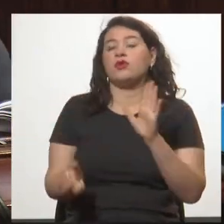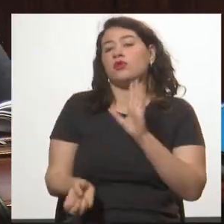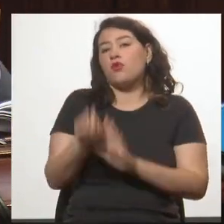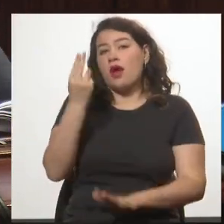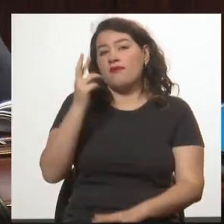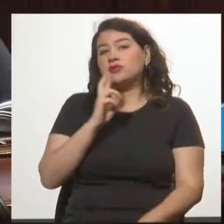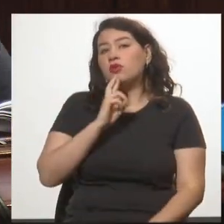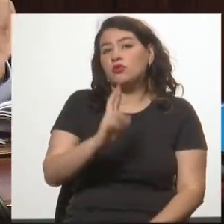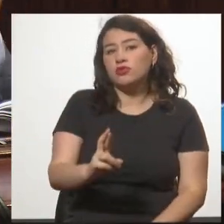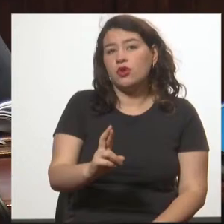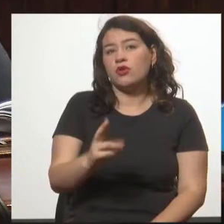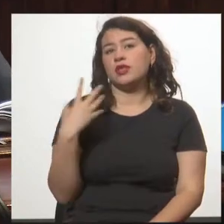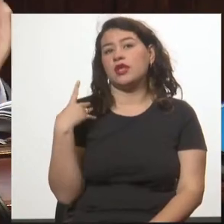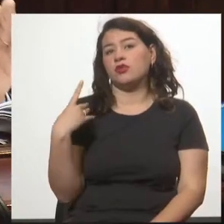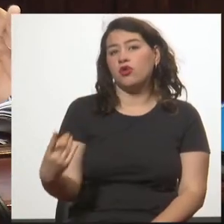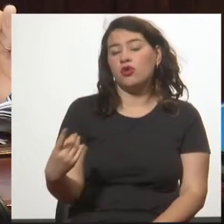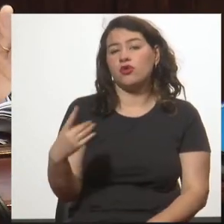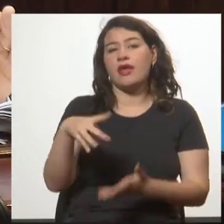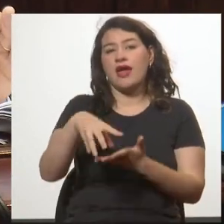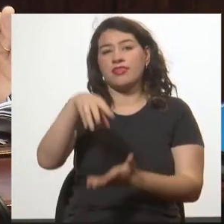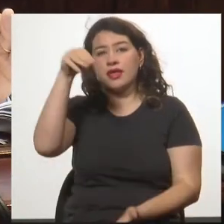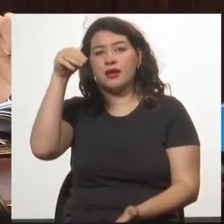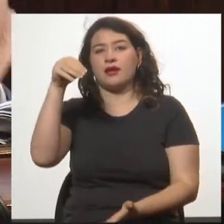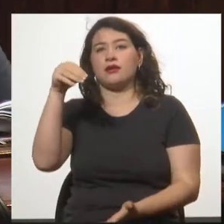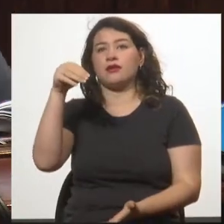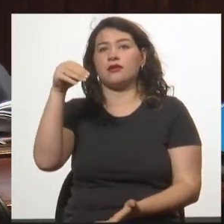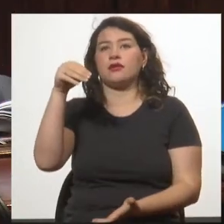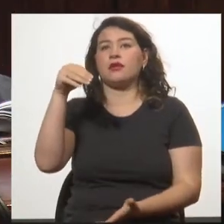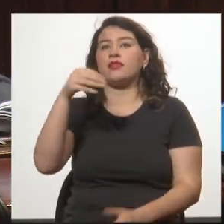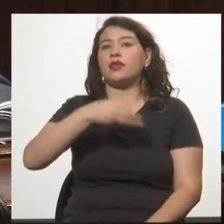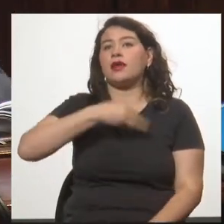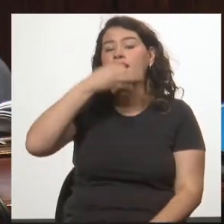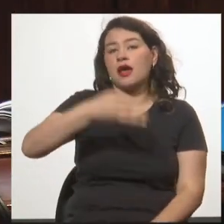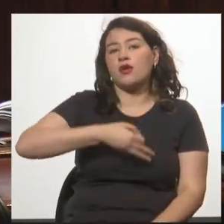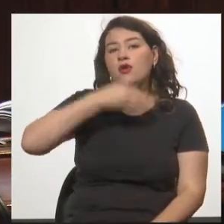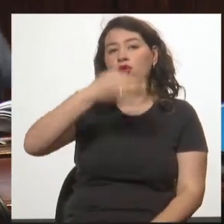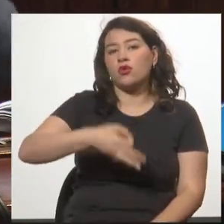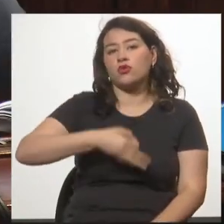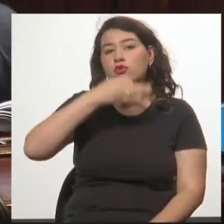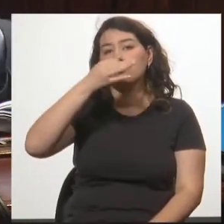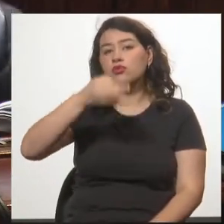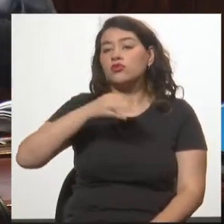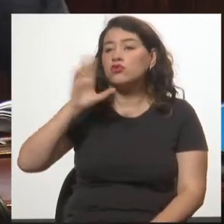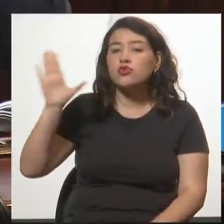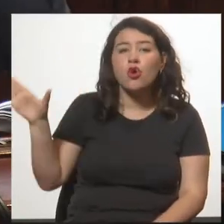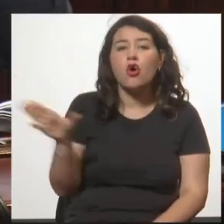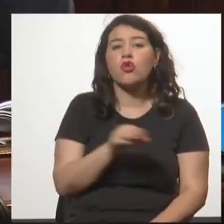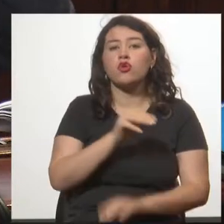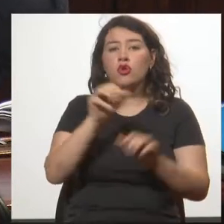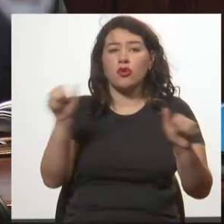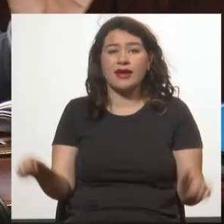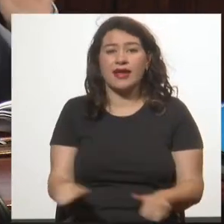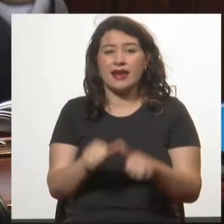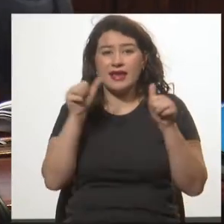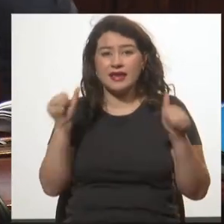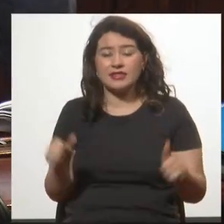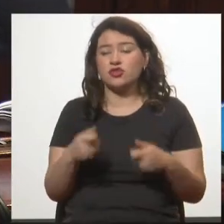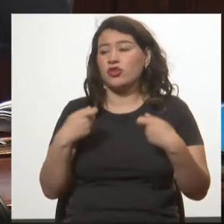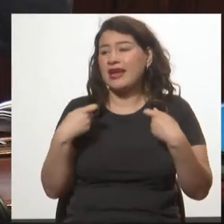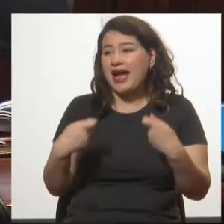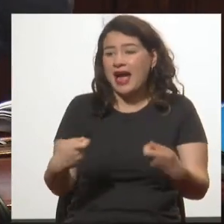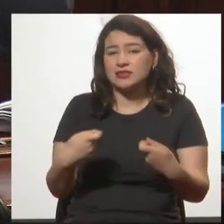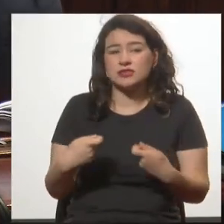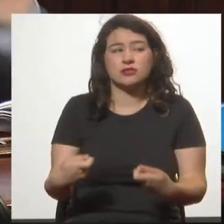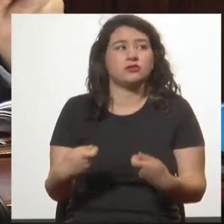resolución del directorio de antel declaró todo lo actuado en materia de gastos